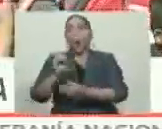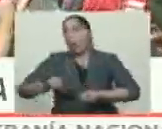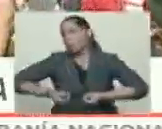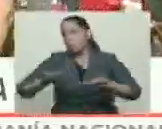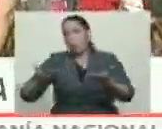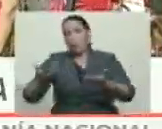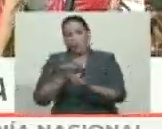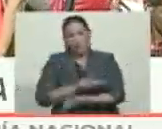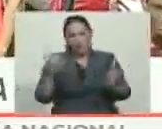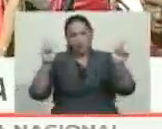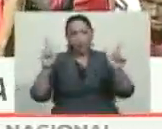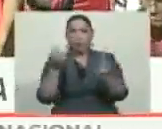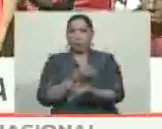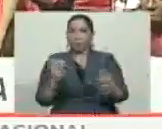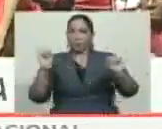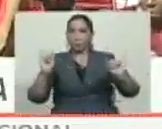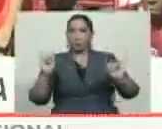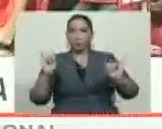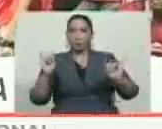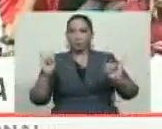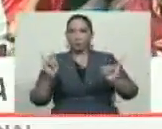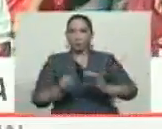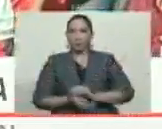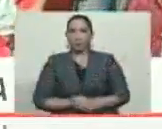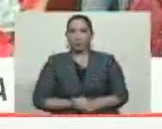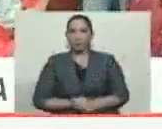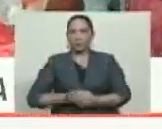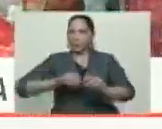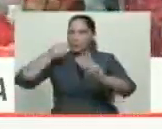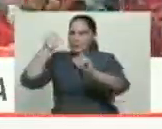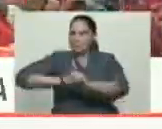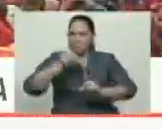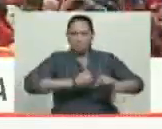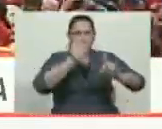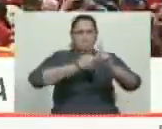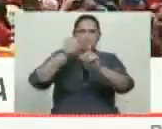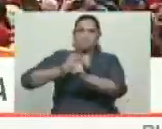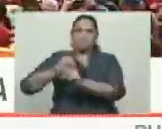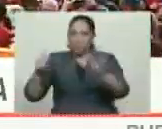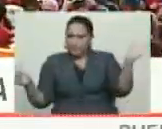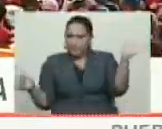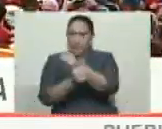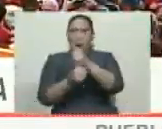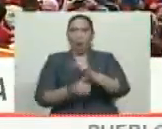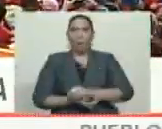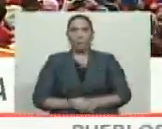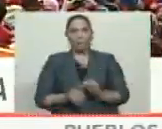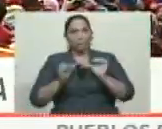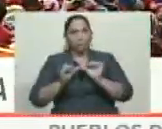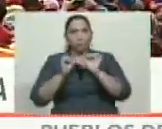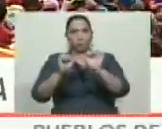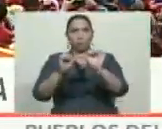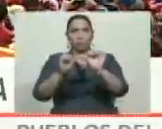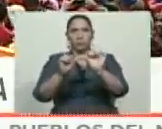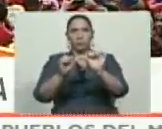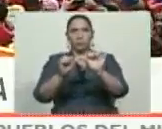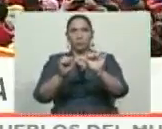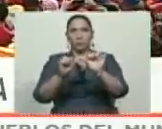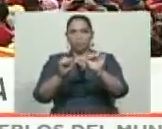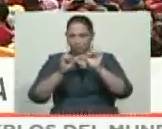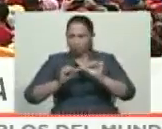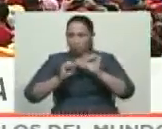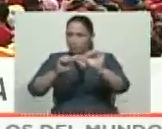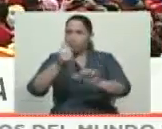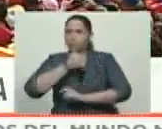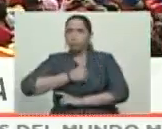La libertad, la independencia, se lucha, se consigue y se mantiene en